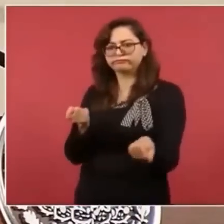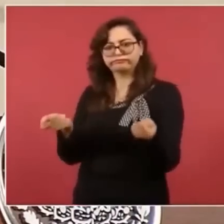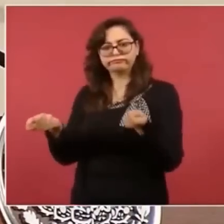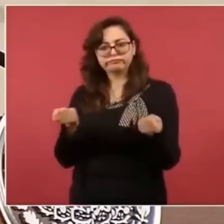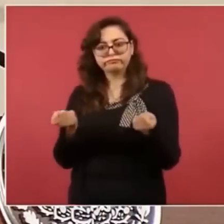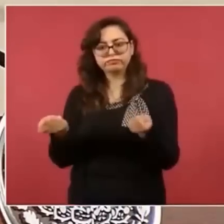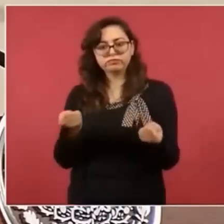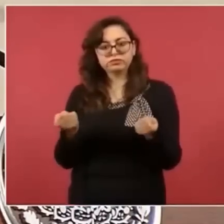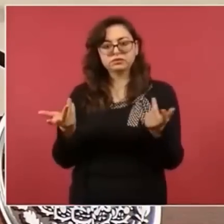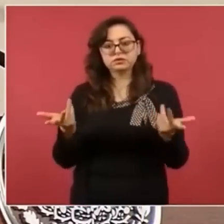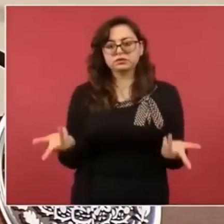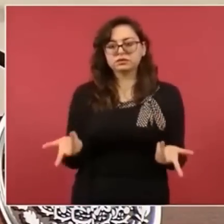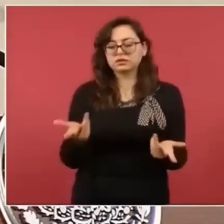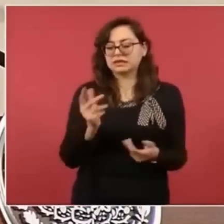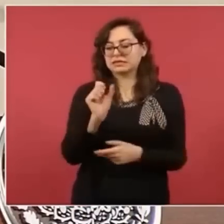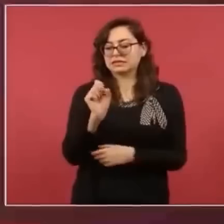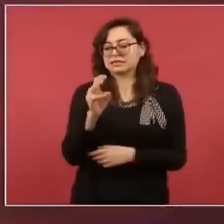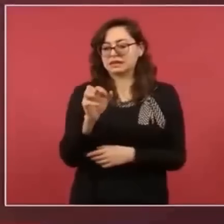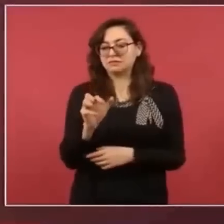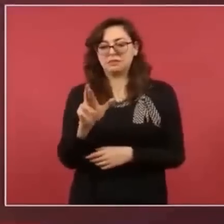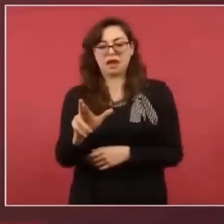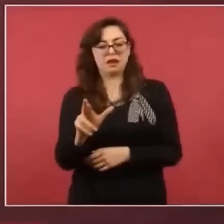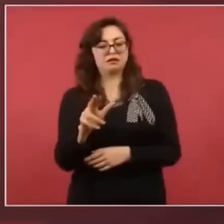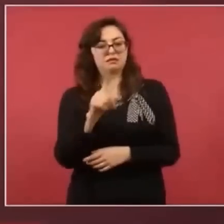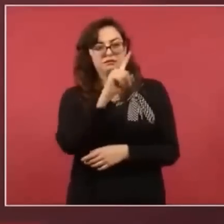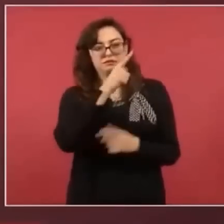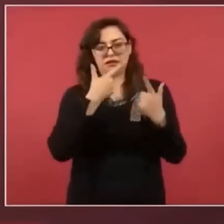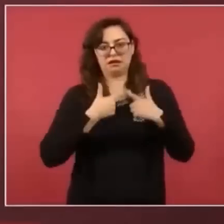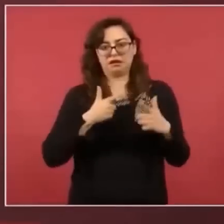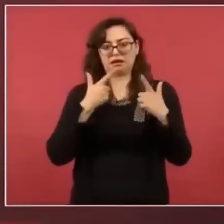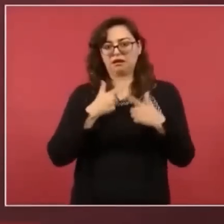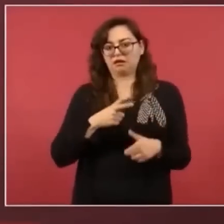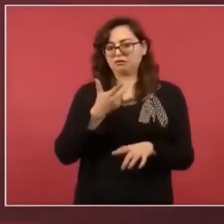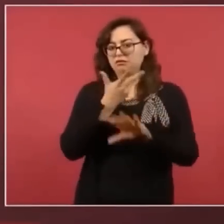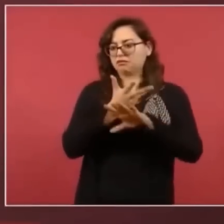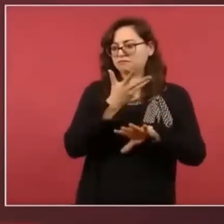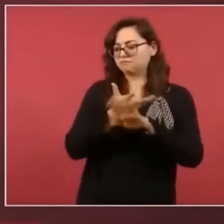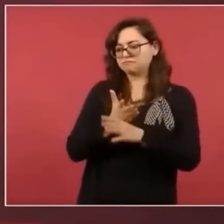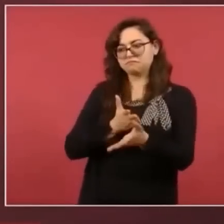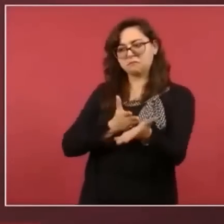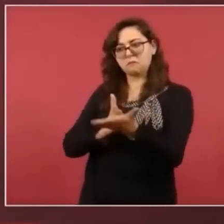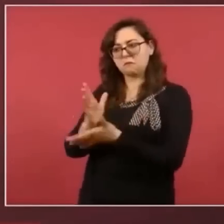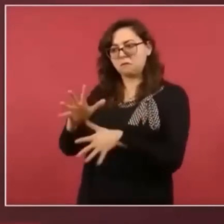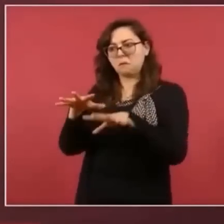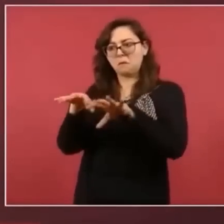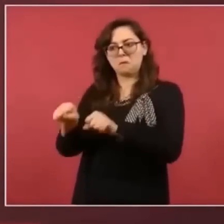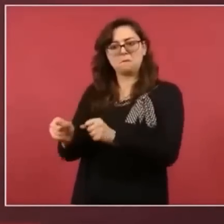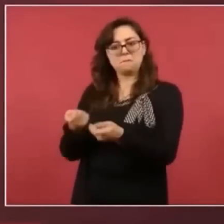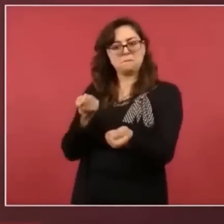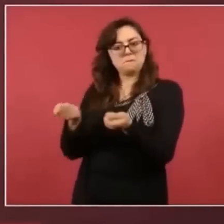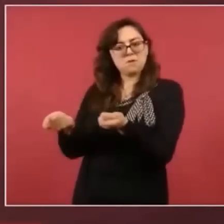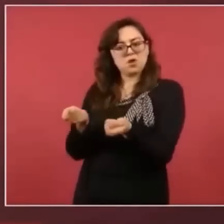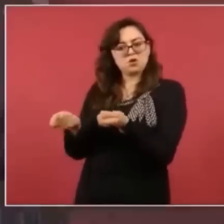prácticamente la entrega de la Secretaría de Marina a las agencias de Estados Unidos.